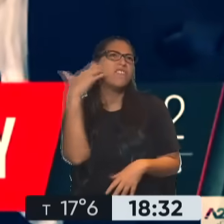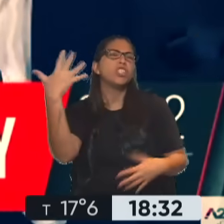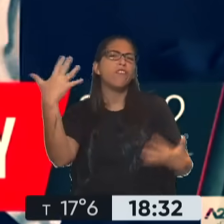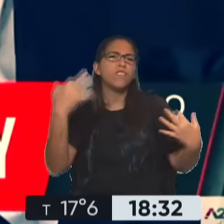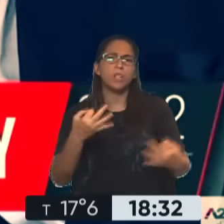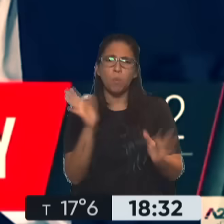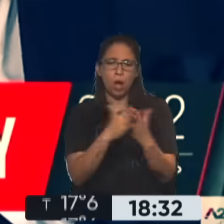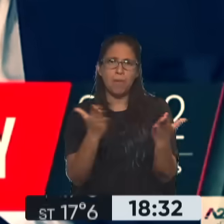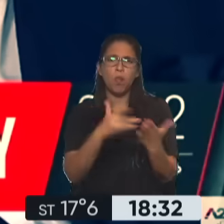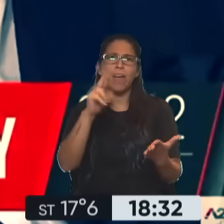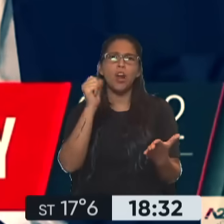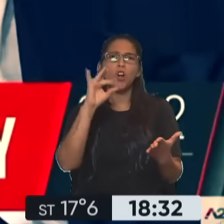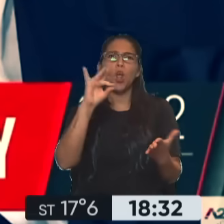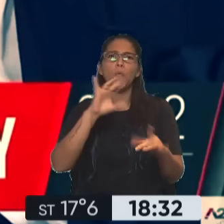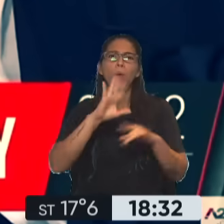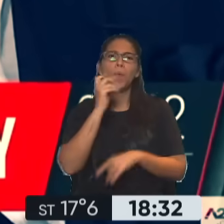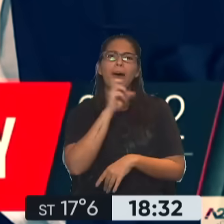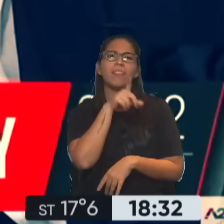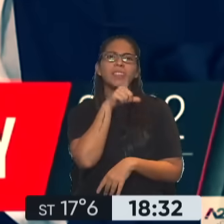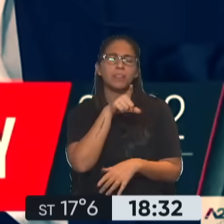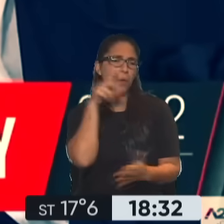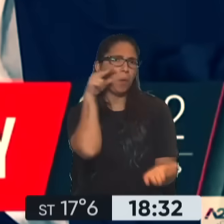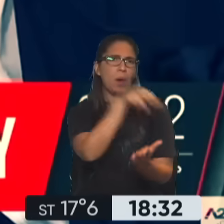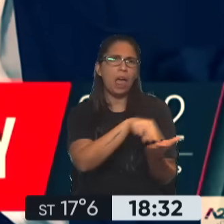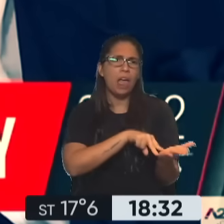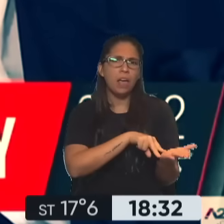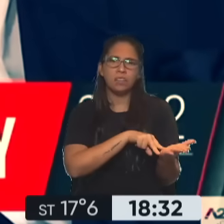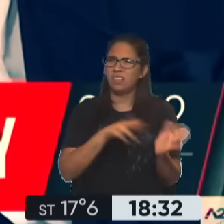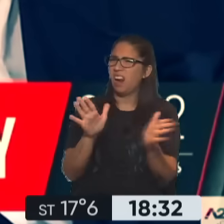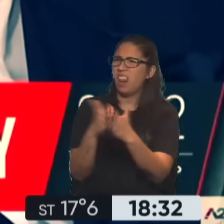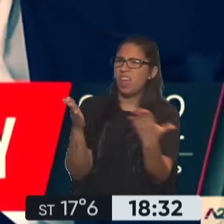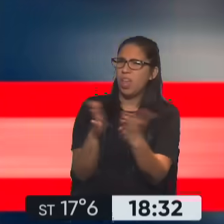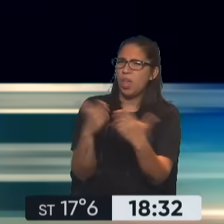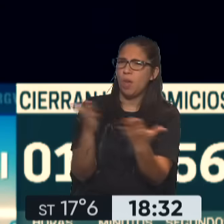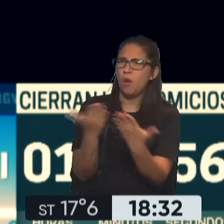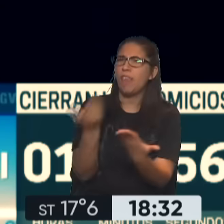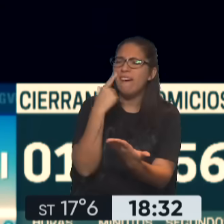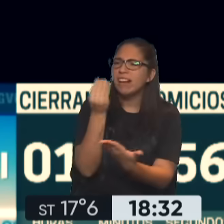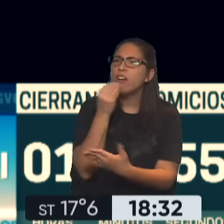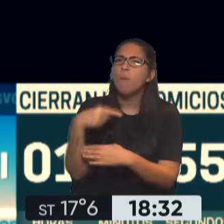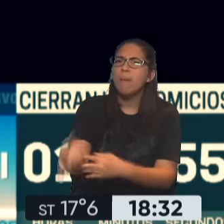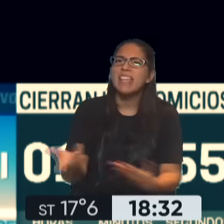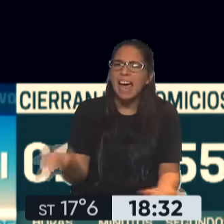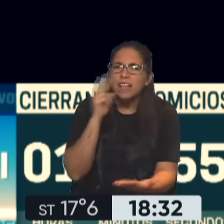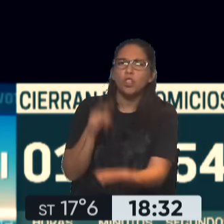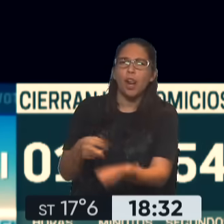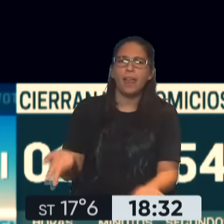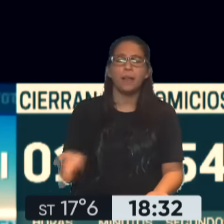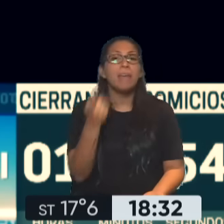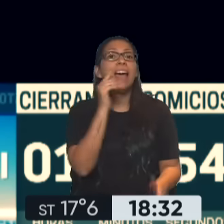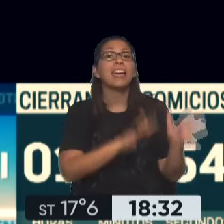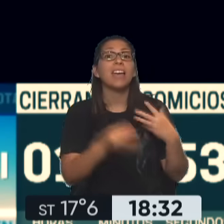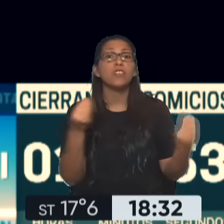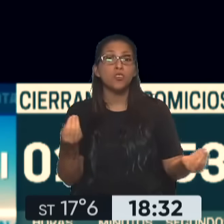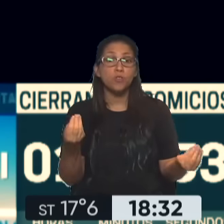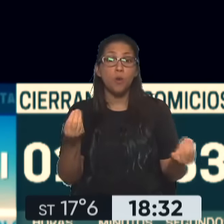agarrás libros de Rothbard, libros de Rothbard, la gente o agarrás el libro de comer mañana. Lemoine, mirá lo que hizo. Salió del cuarto